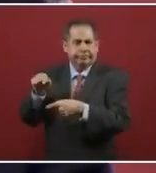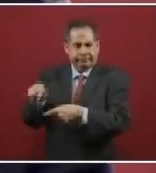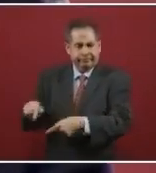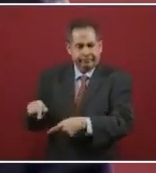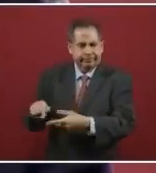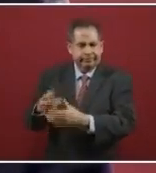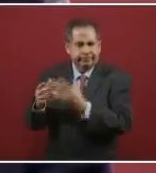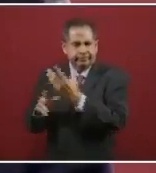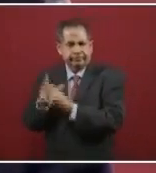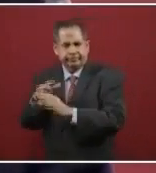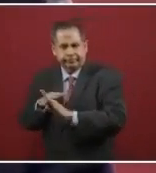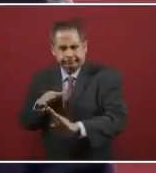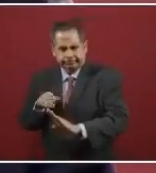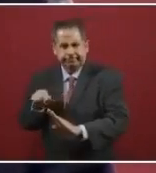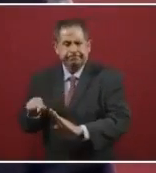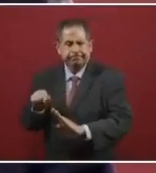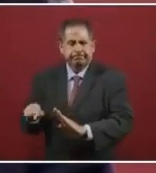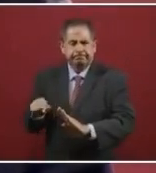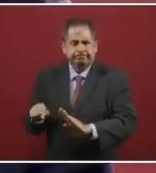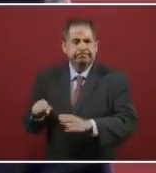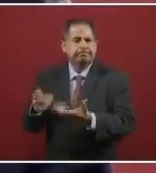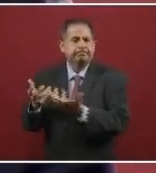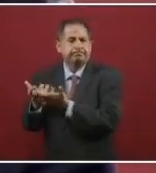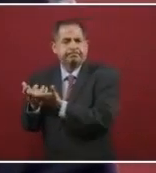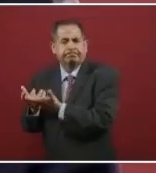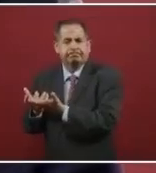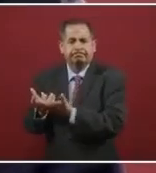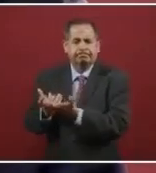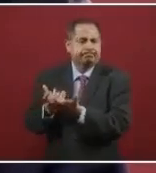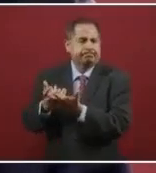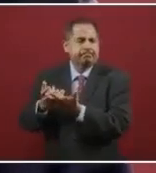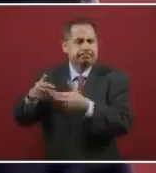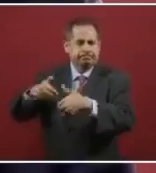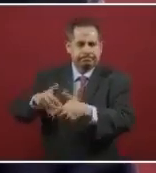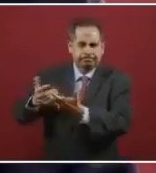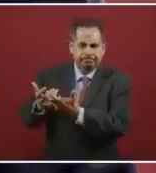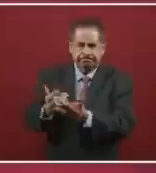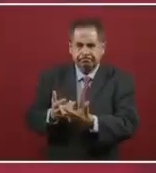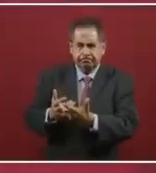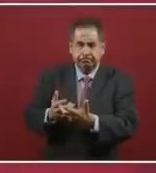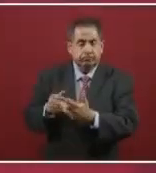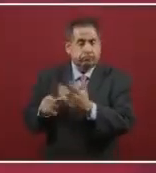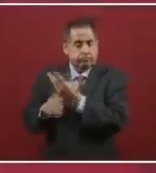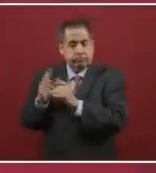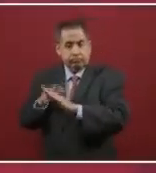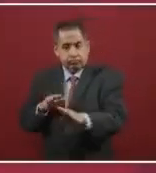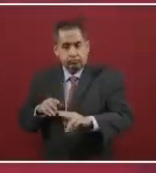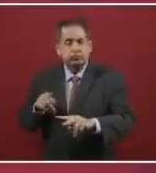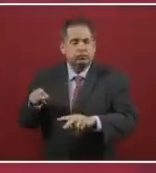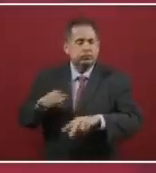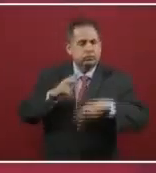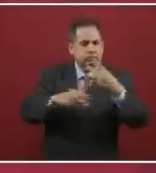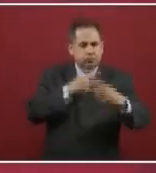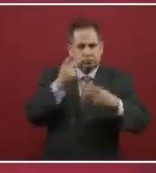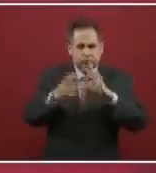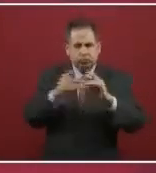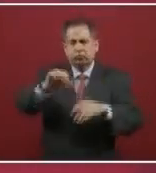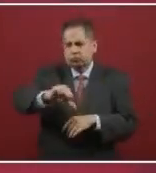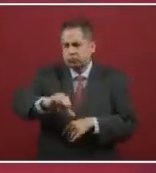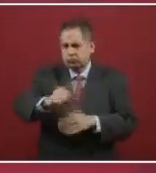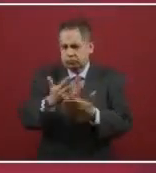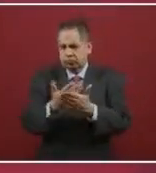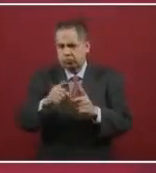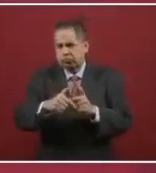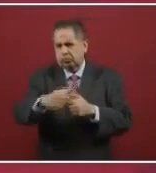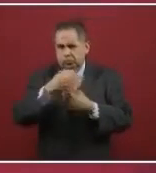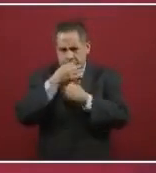a las caravanas y el fenómeno migratorio en general. Hoy les van a